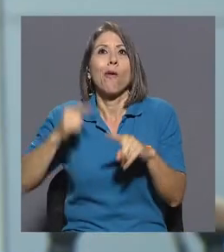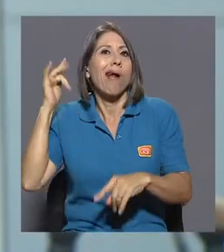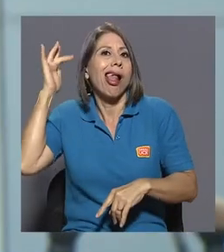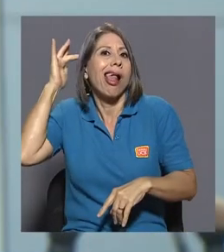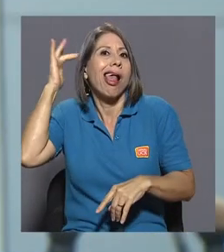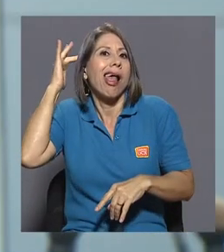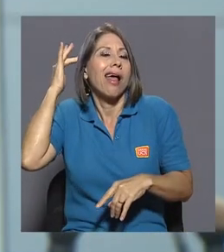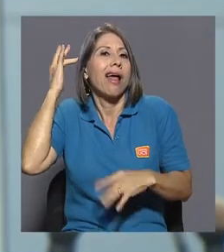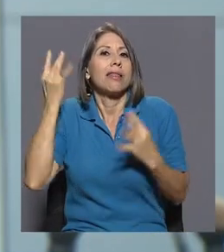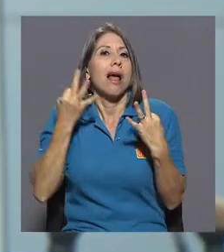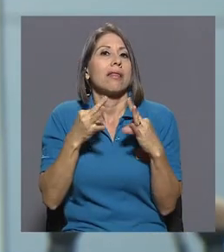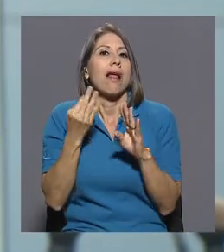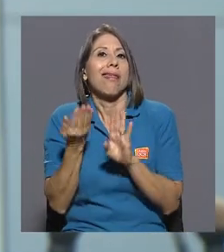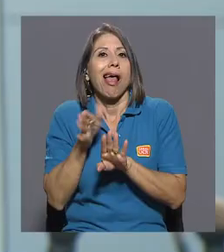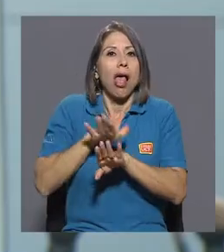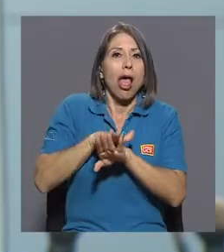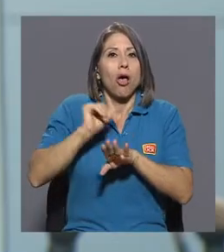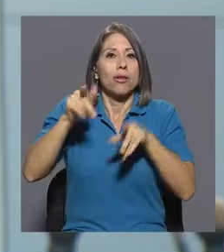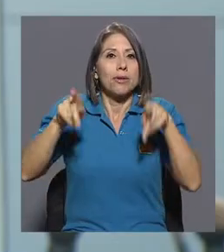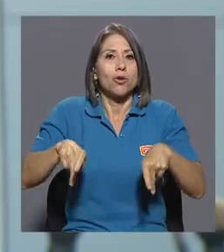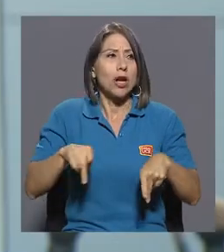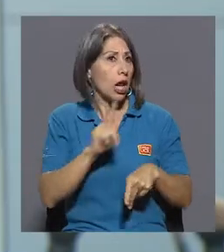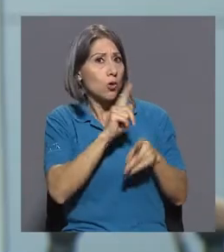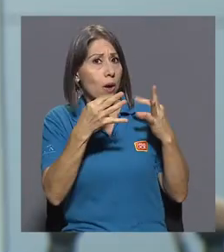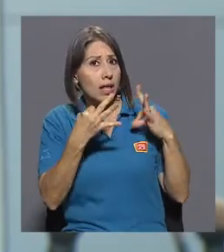tratado tampoco, ¿verdad? De ocultarse.